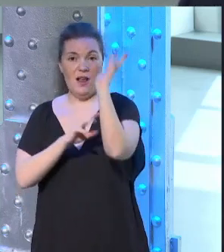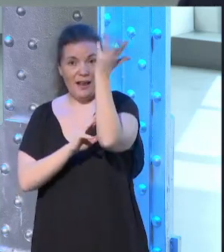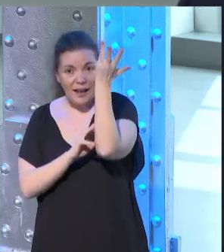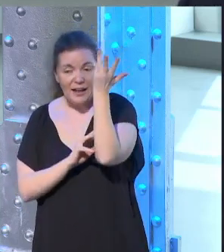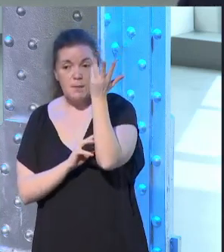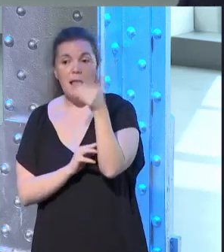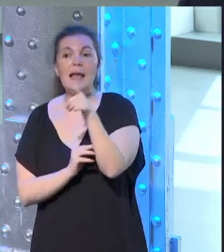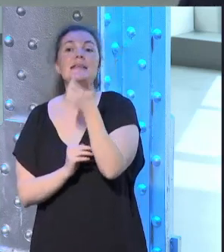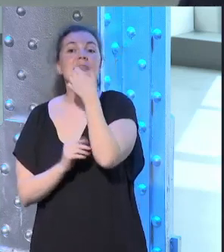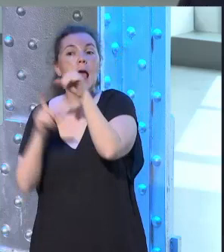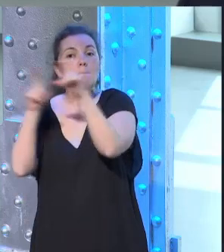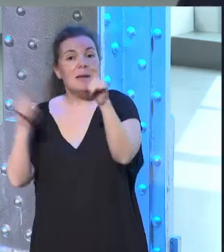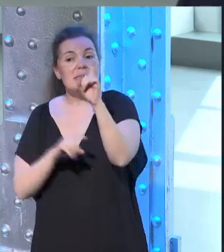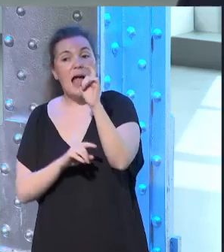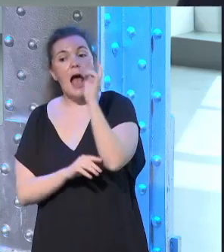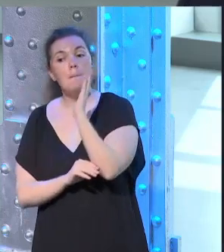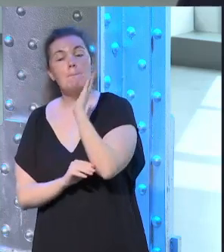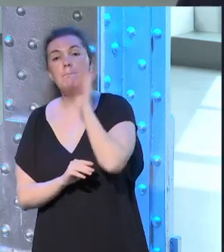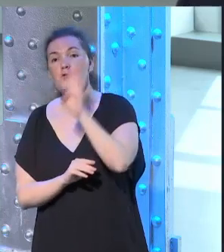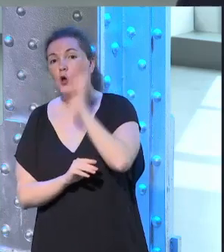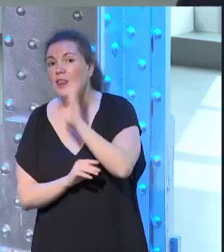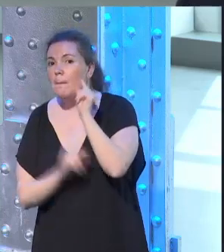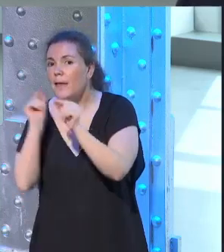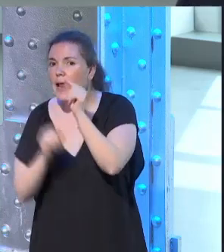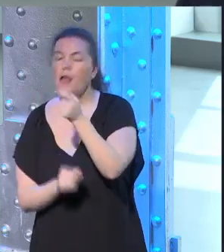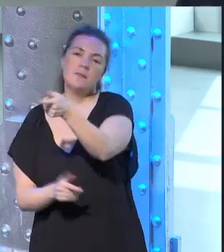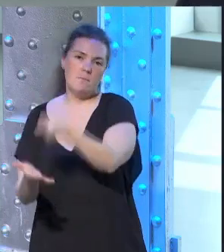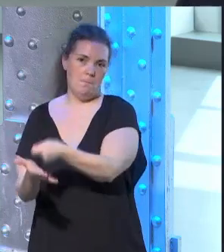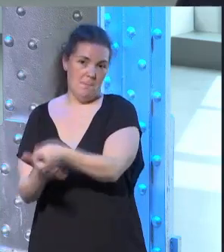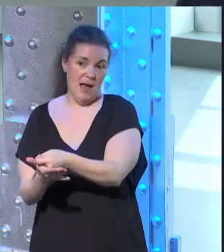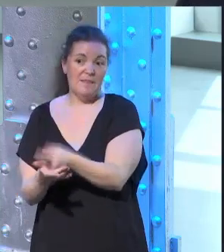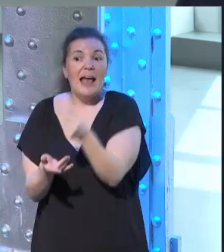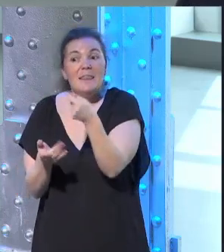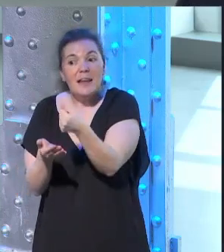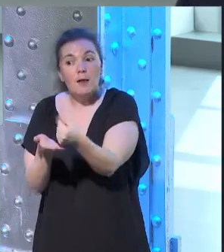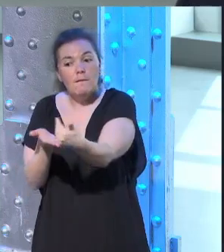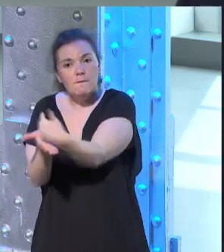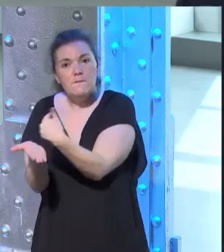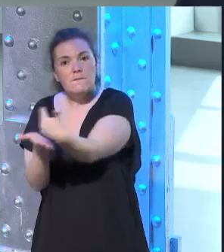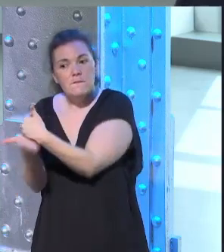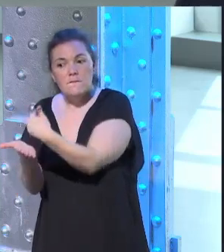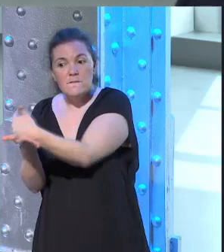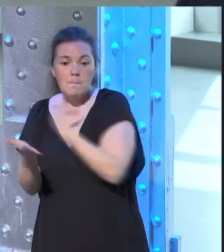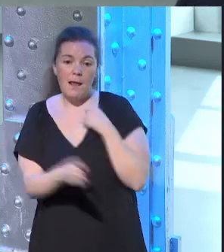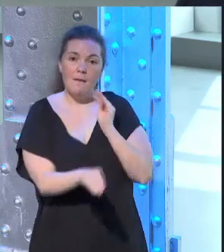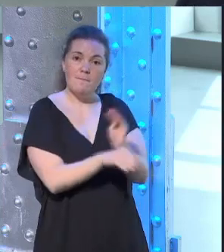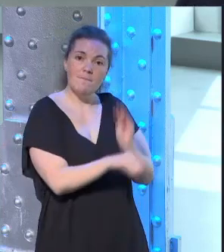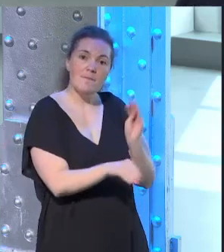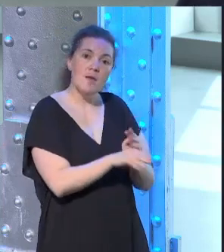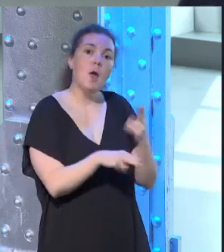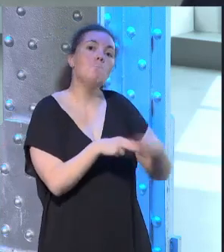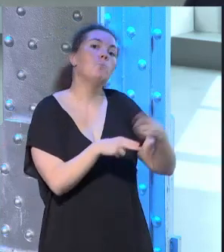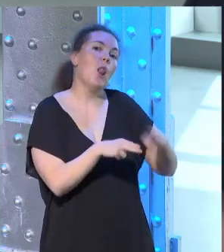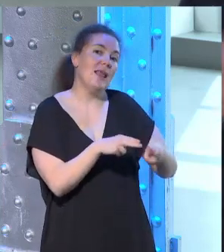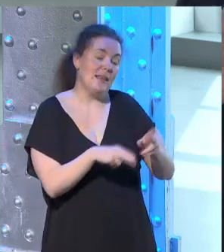que contamina paga. De ahí tenemos que obtener los recursos económicos para financiar esa transición, para financiar esas políticas. Entonces me gustaría vuestra